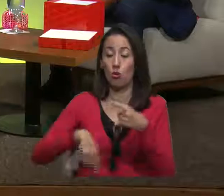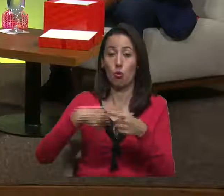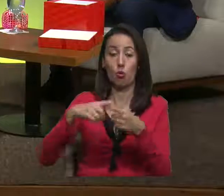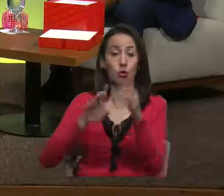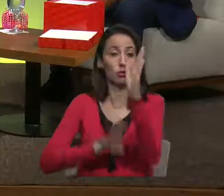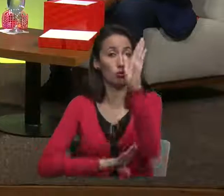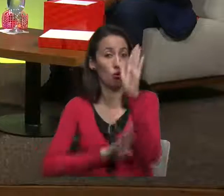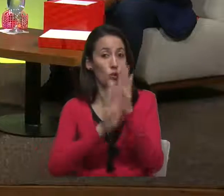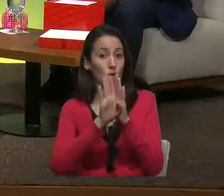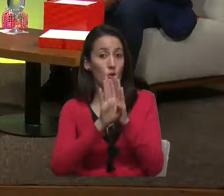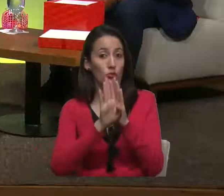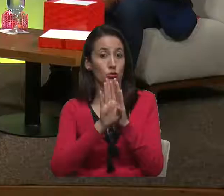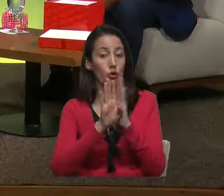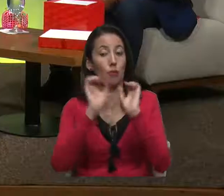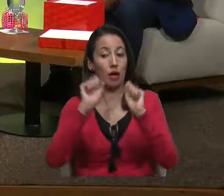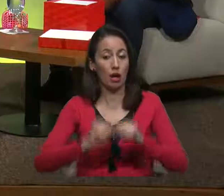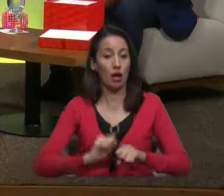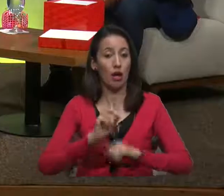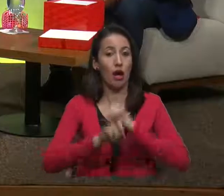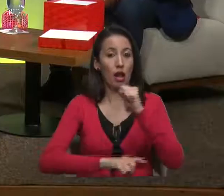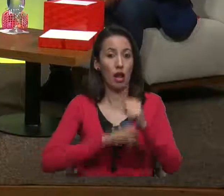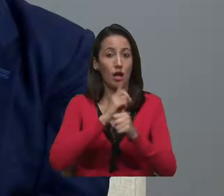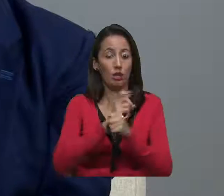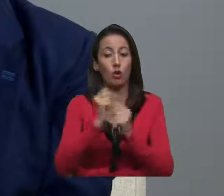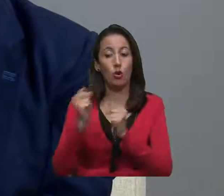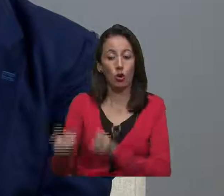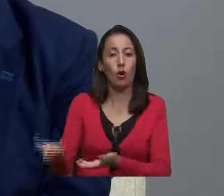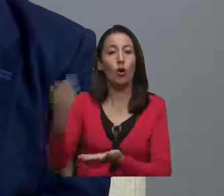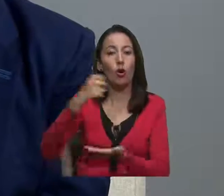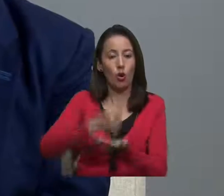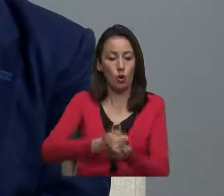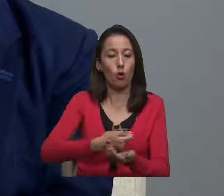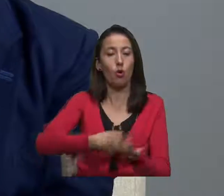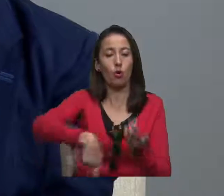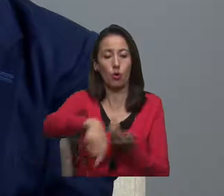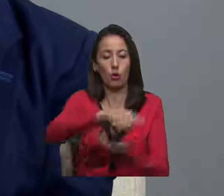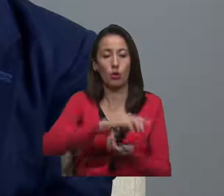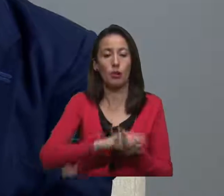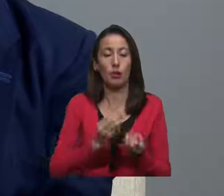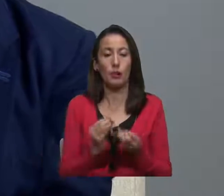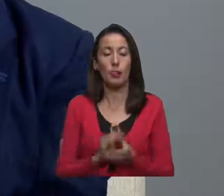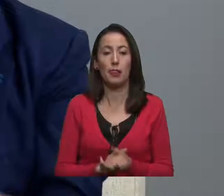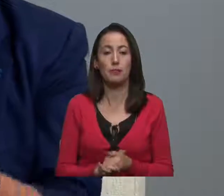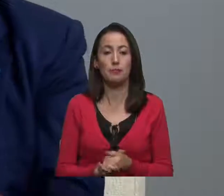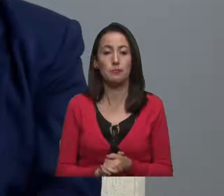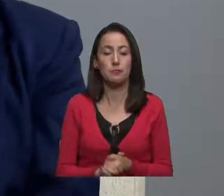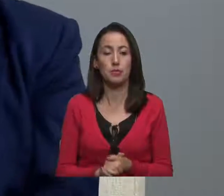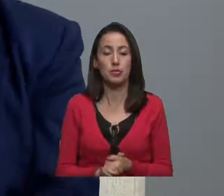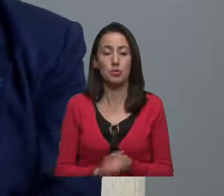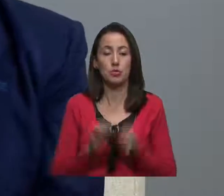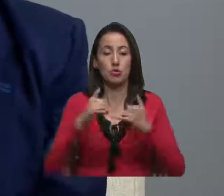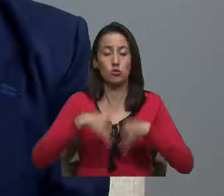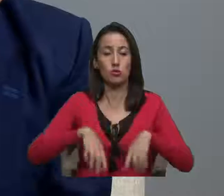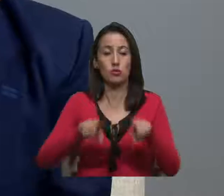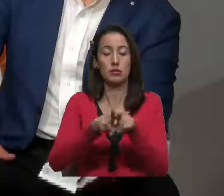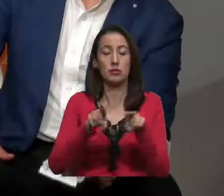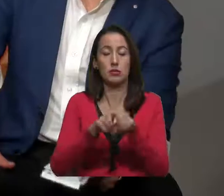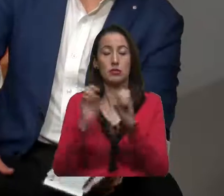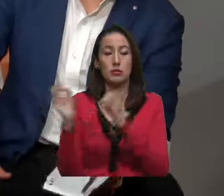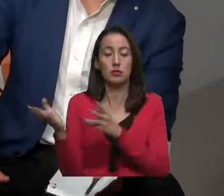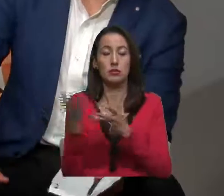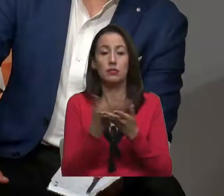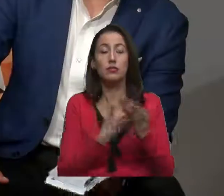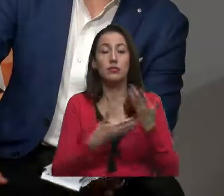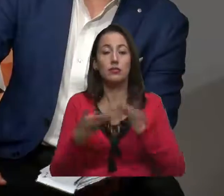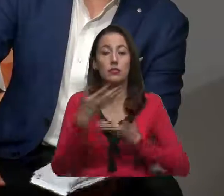rentabilidad al año y les contrate y se queden esos chicos trabajando allí con la primera primera propuesta ya